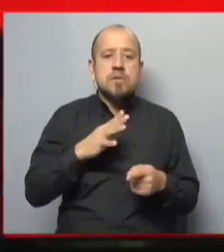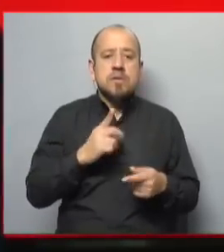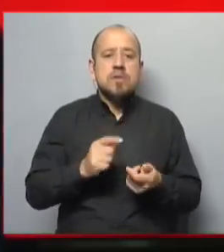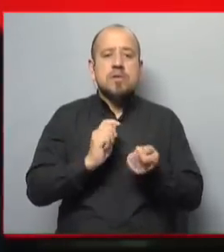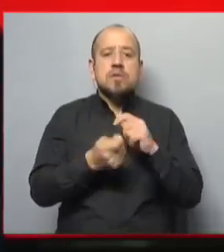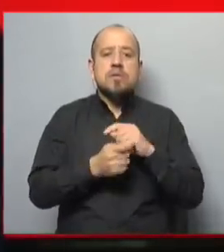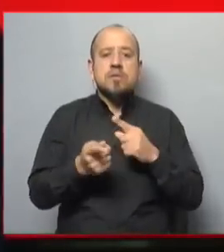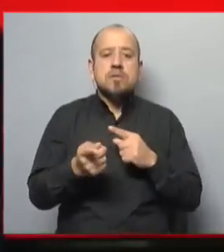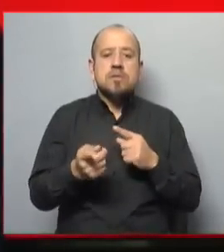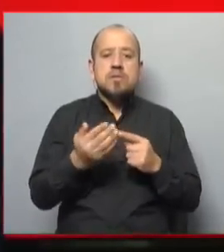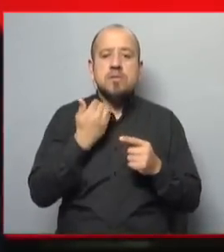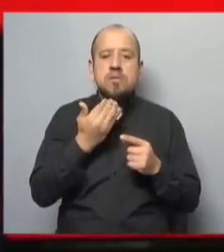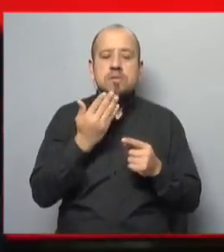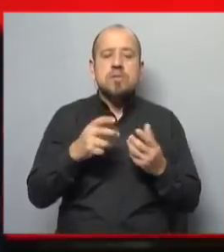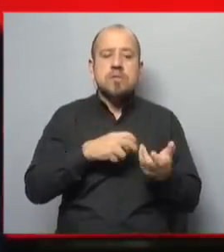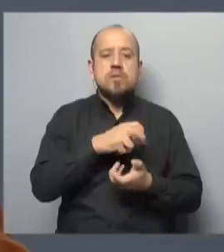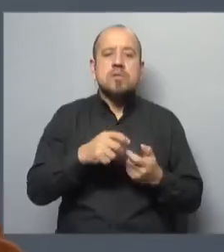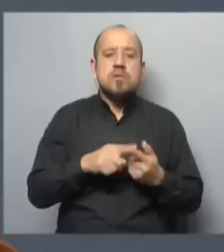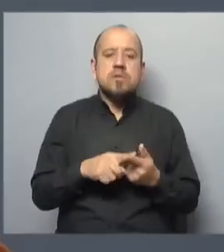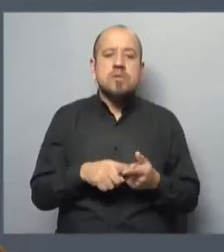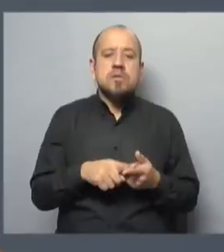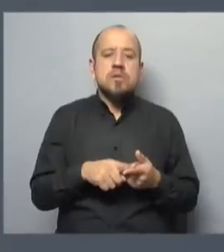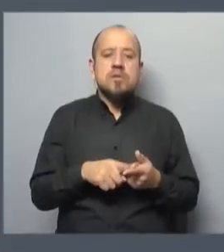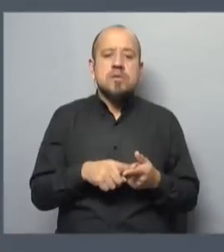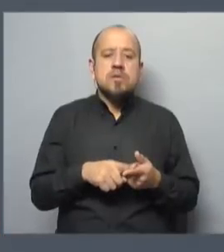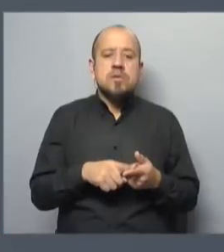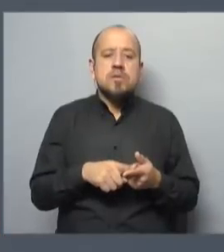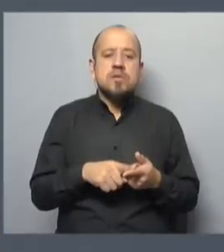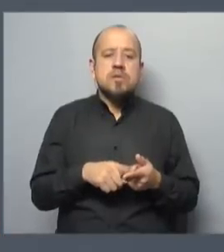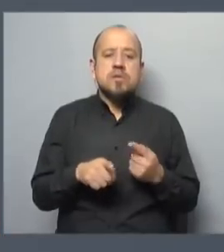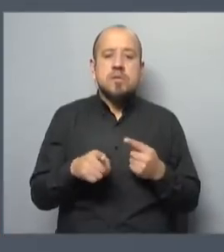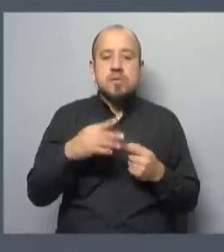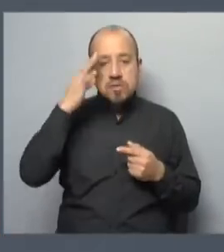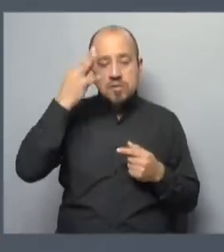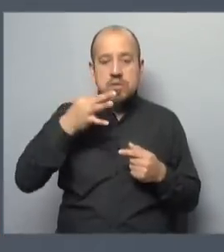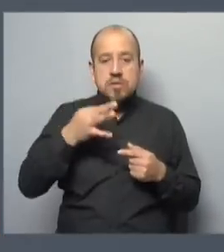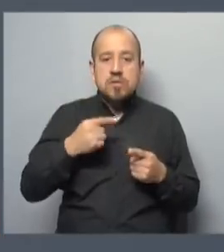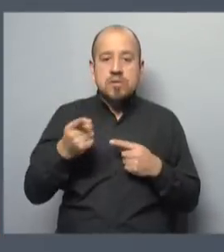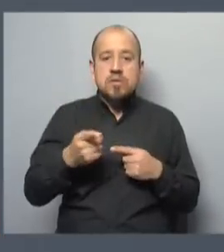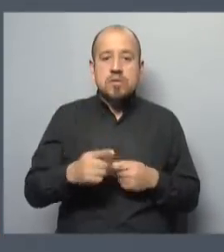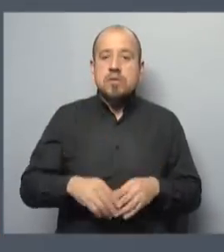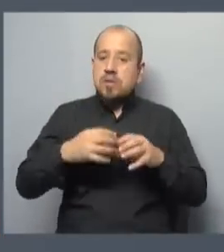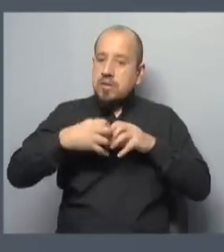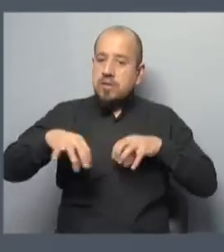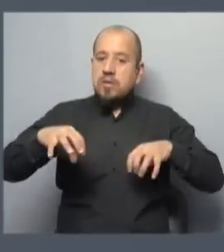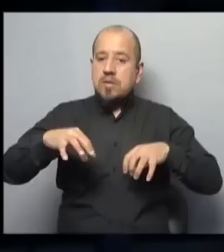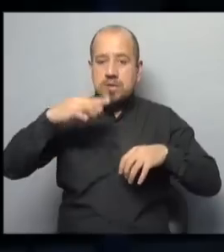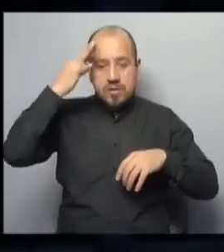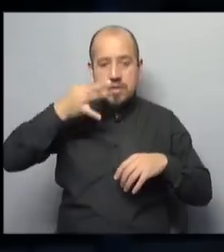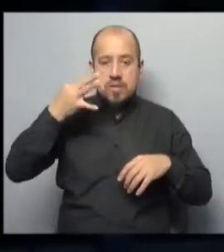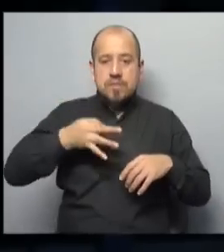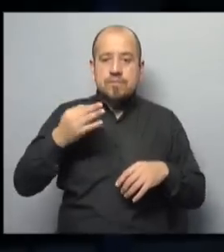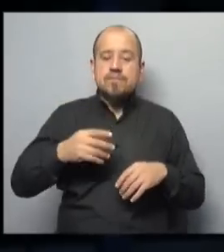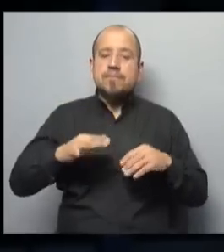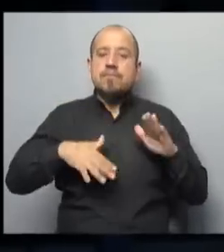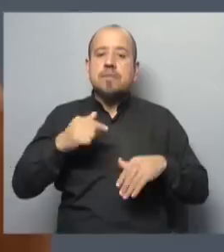lo que se es complicado y mejorar el producto muy sé martínez esa es una realidad y para mí la descentralización pero real a veces